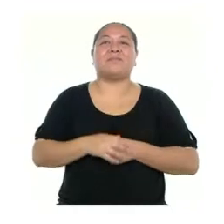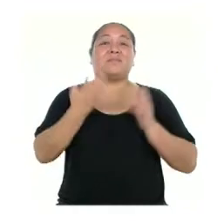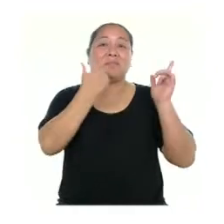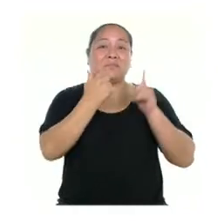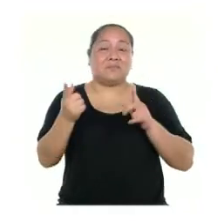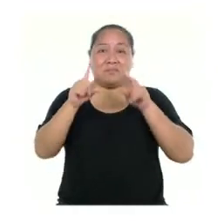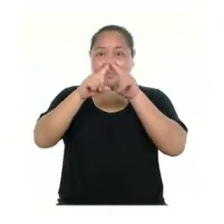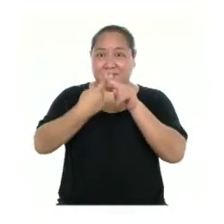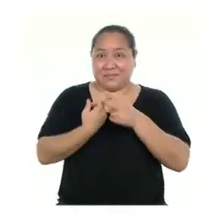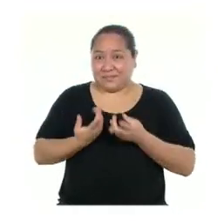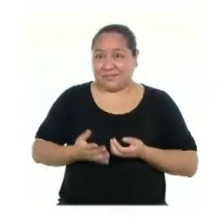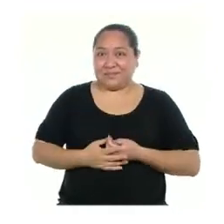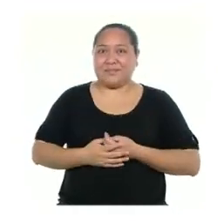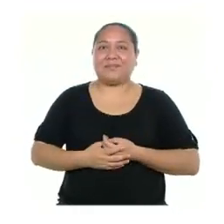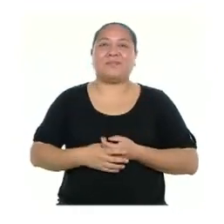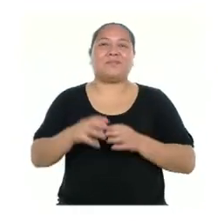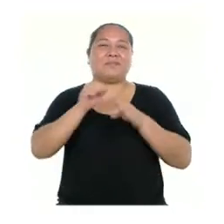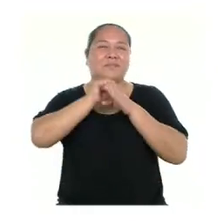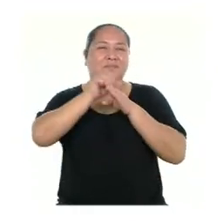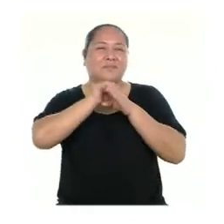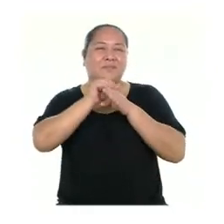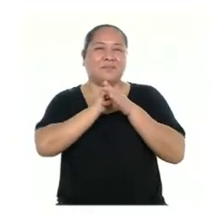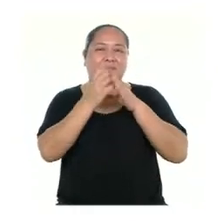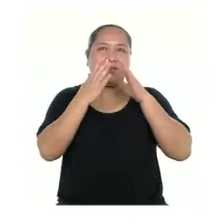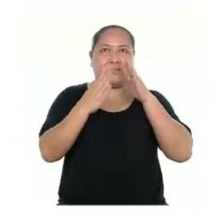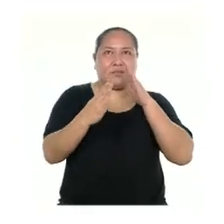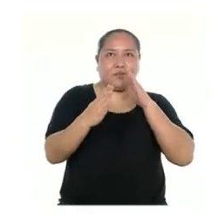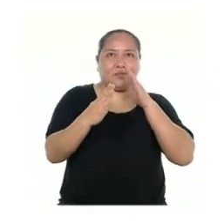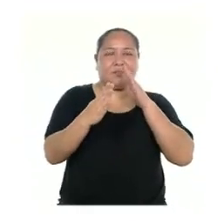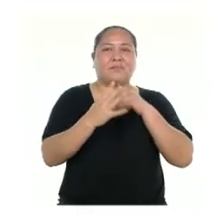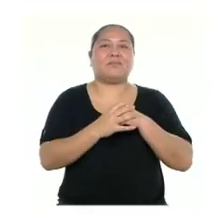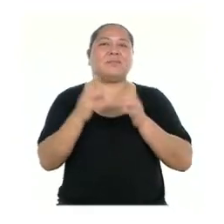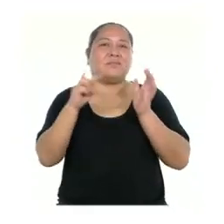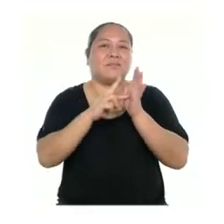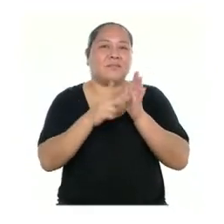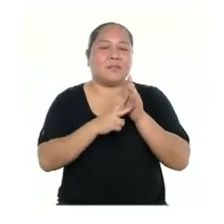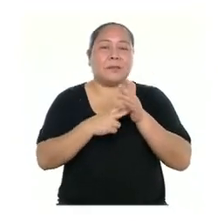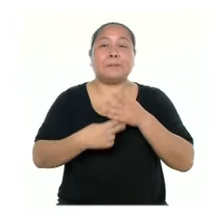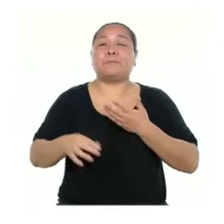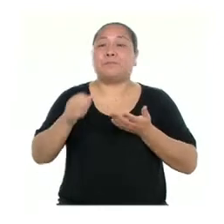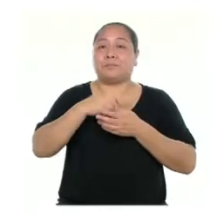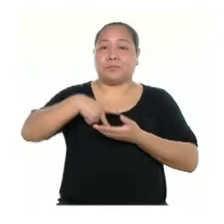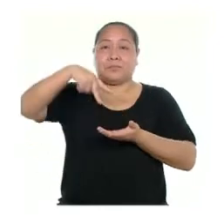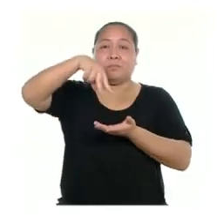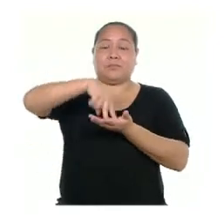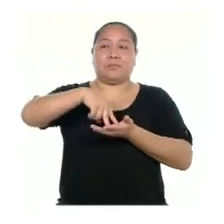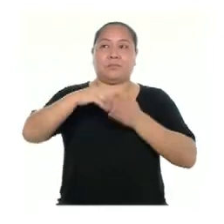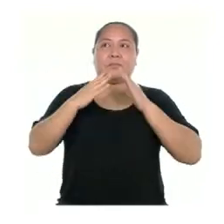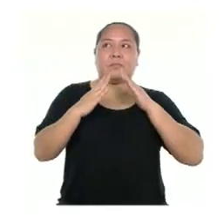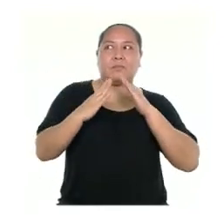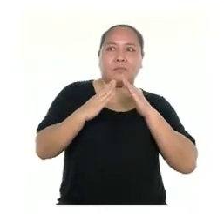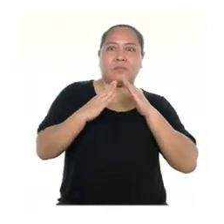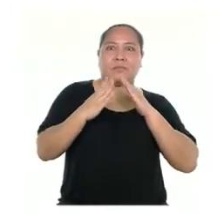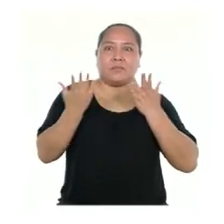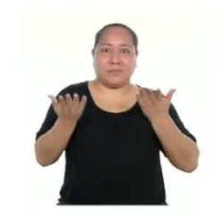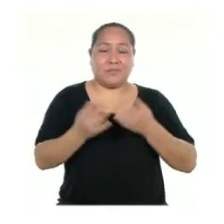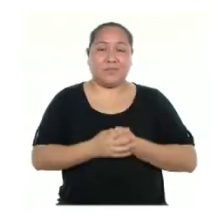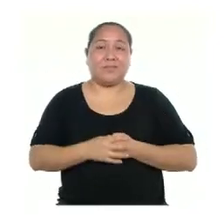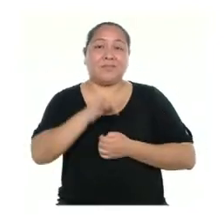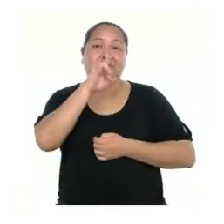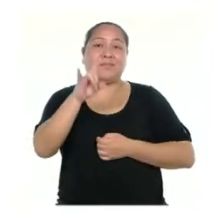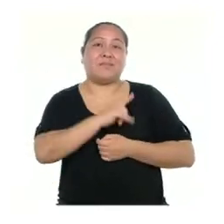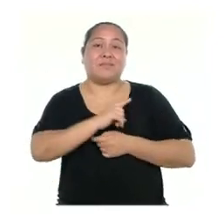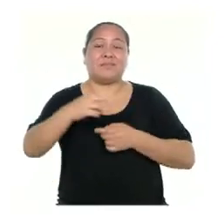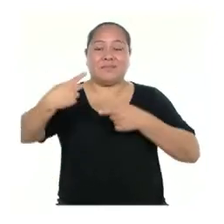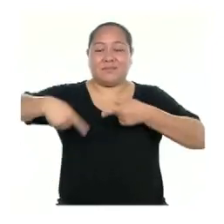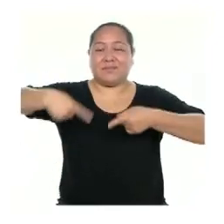¿Listo? ¿Comenzamos? El ejercicio de hoy consiste en hacer un freeze. Un freeze es una postura en la que nos quedamos congelados o inmóviles y se utiliza